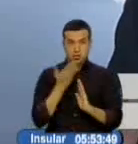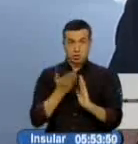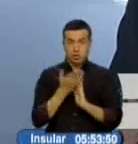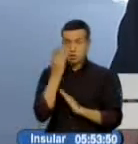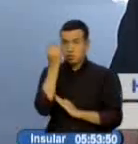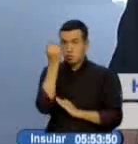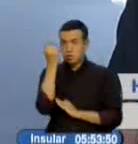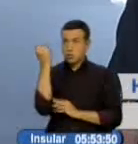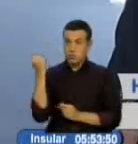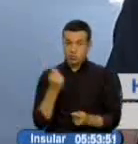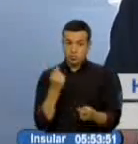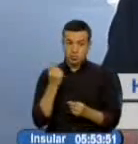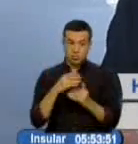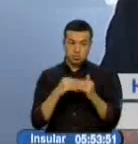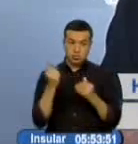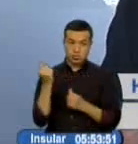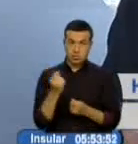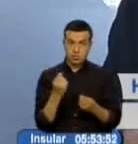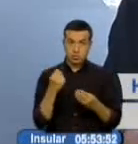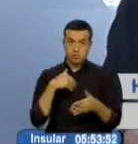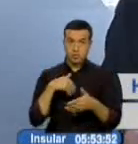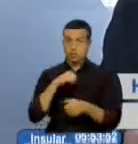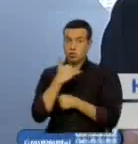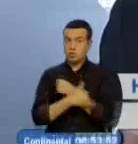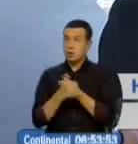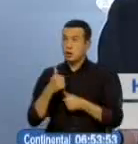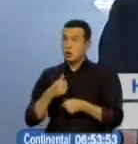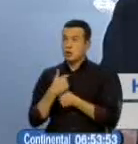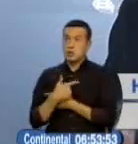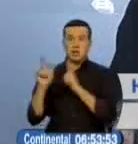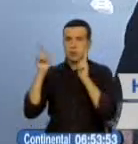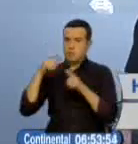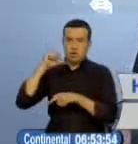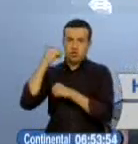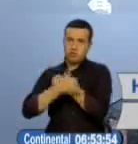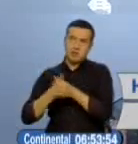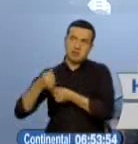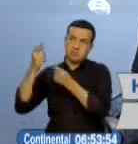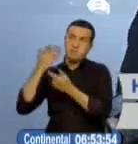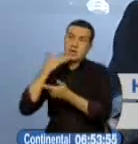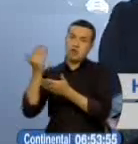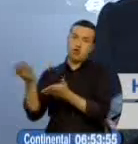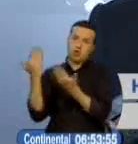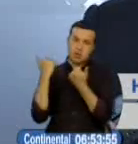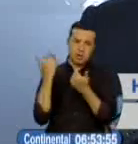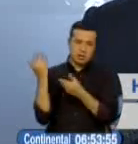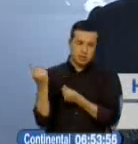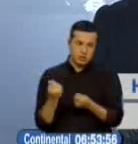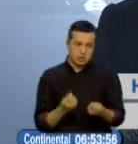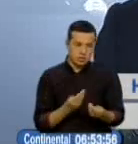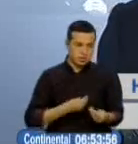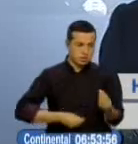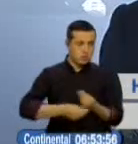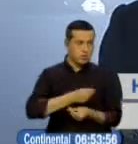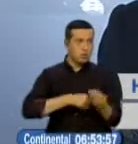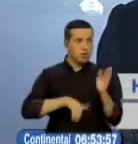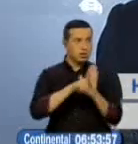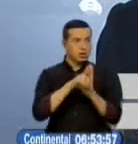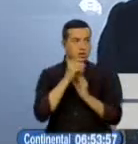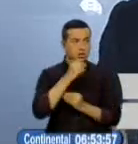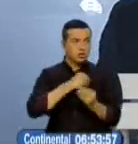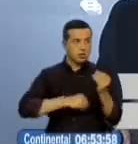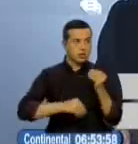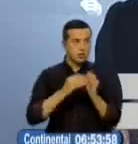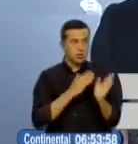flujo de divisas, no restringiendo la salida de dinero, sino más bien captando más dólares dentro de la economía. Vamos a promover leyes de inversión para